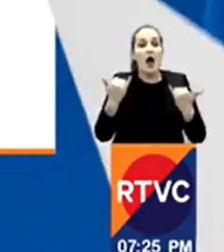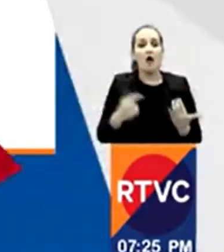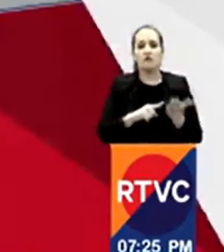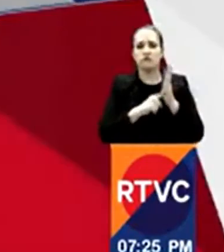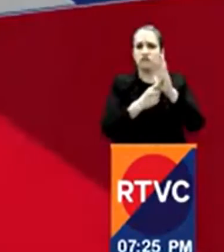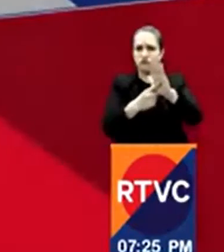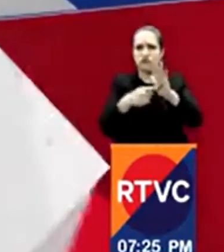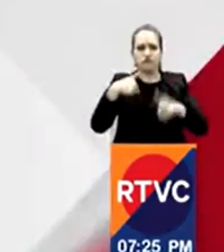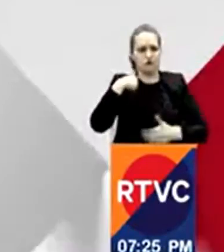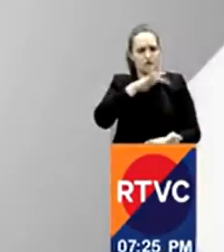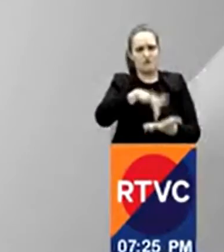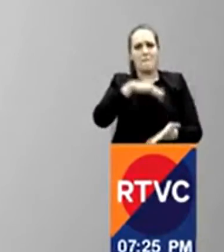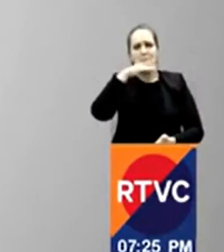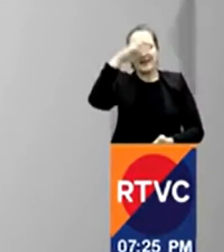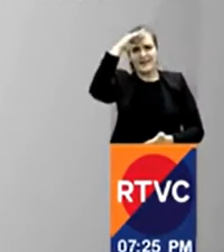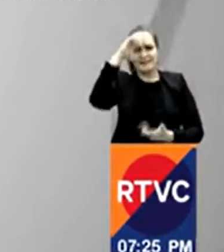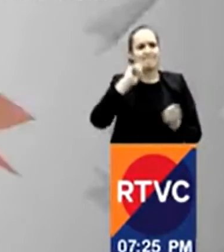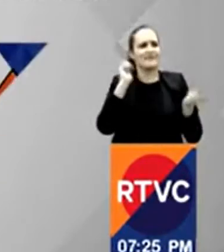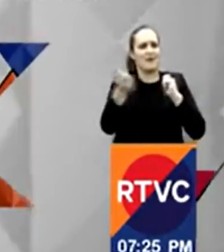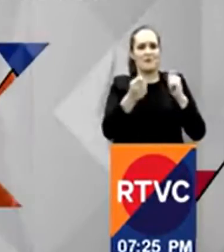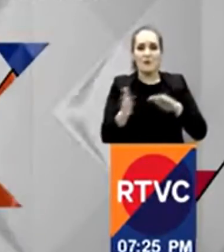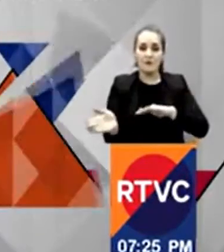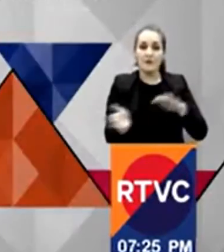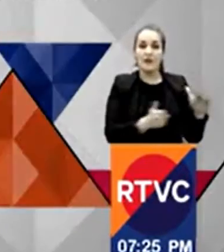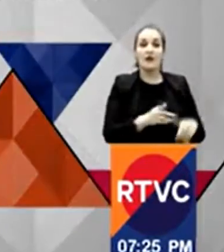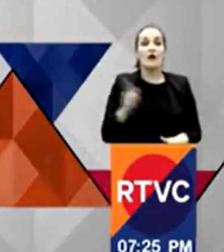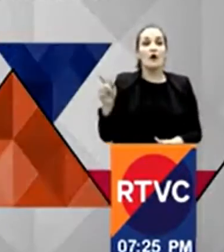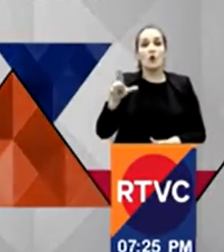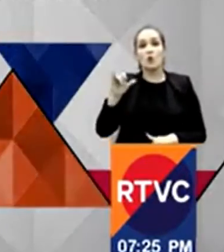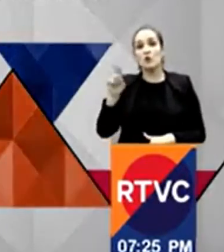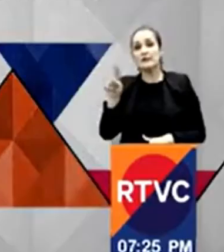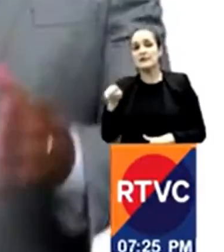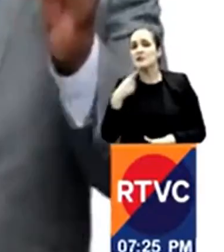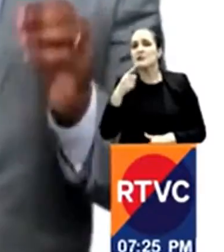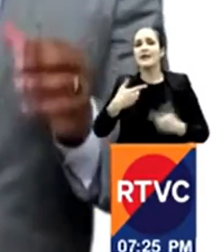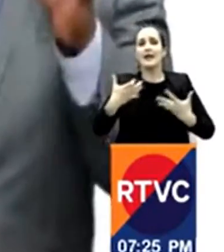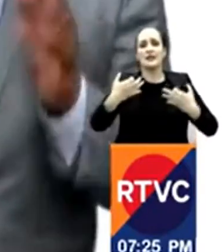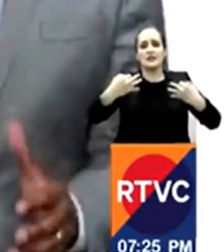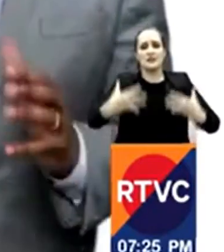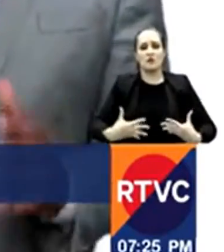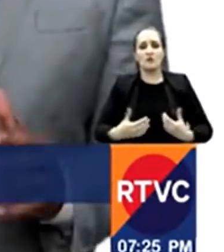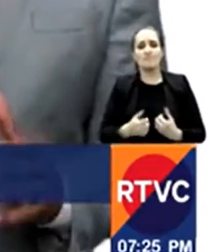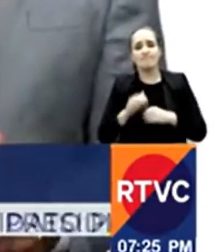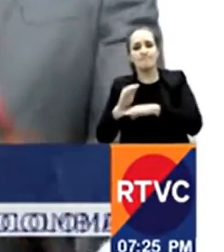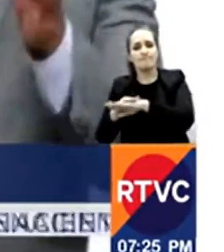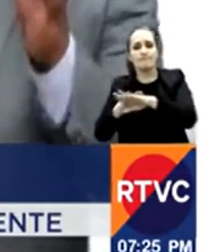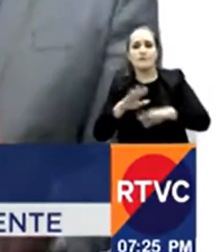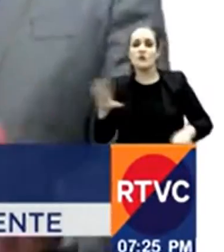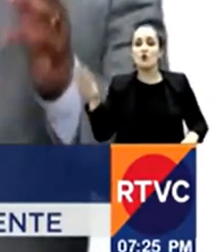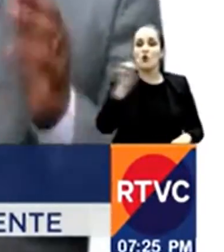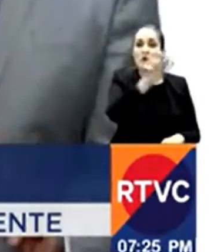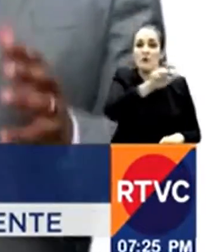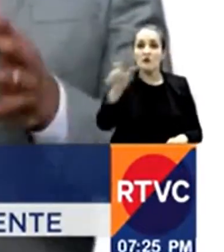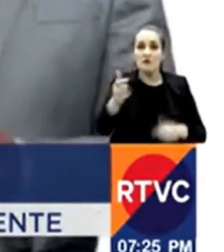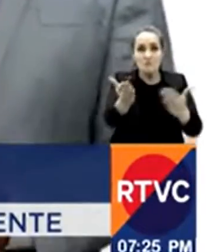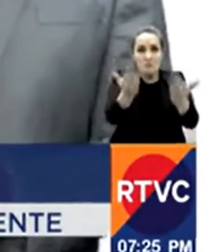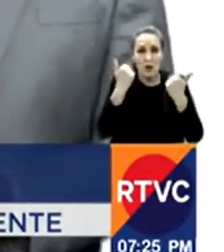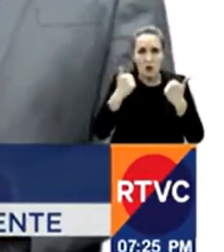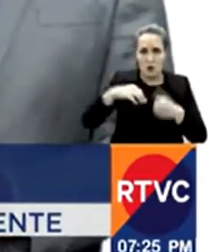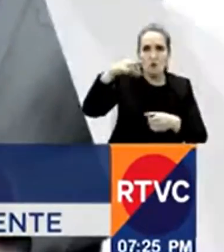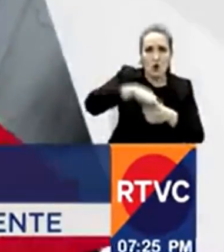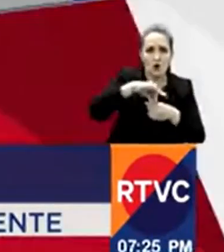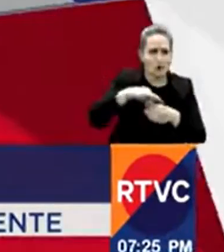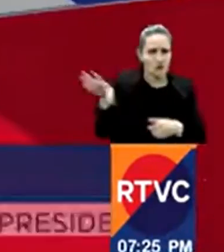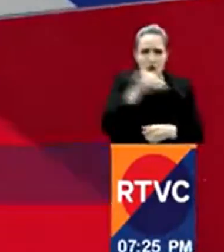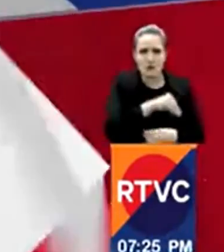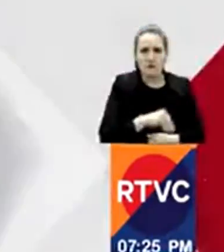llegó. Luis Gilberto Murillo pidió seguridad para las elecciones. Invito a toda la ciudadanía a que salga a votar